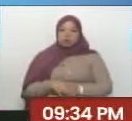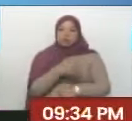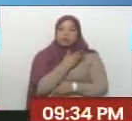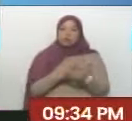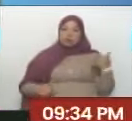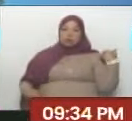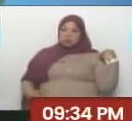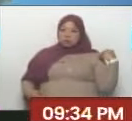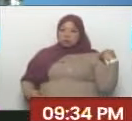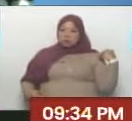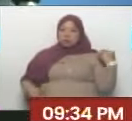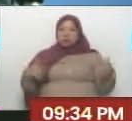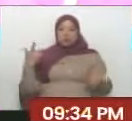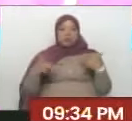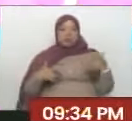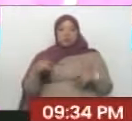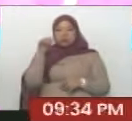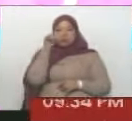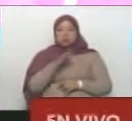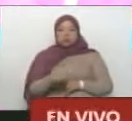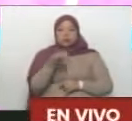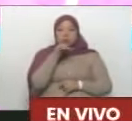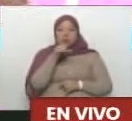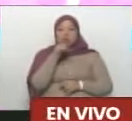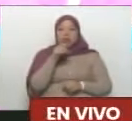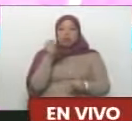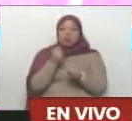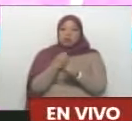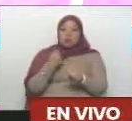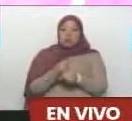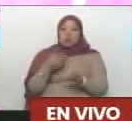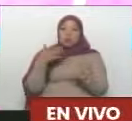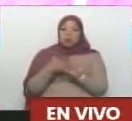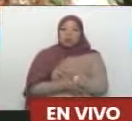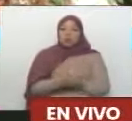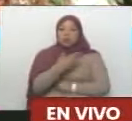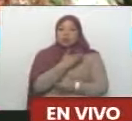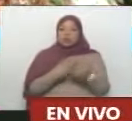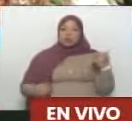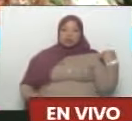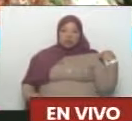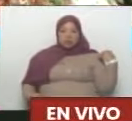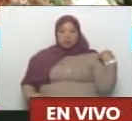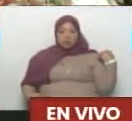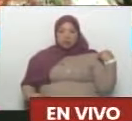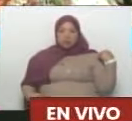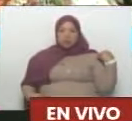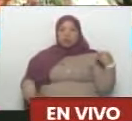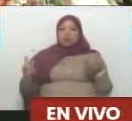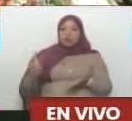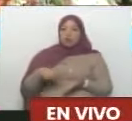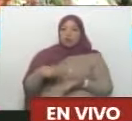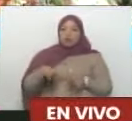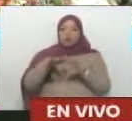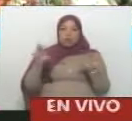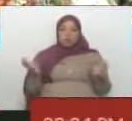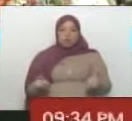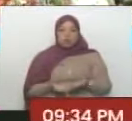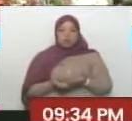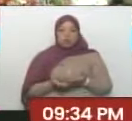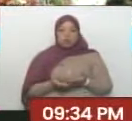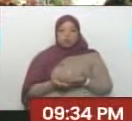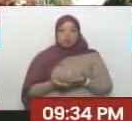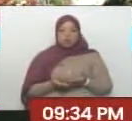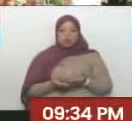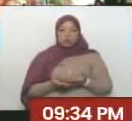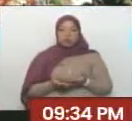presidente, ¿de qué se trata esta acción? Bueno, de inundar de contenido, presidente, de nuestra danza, música,